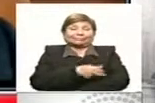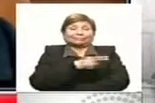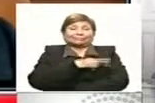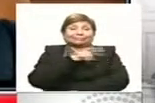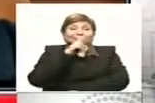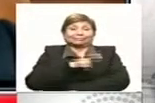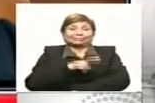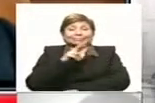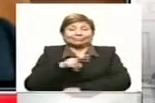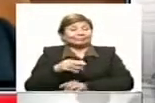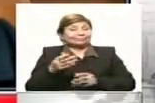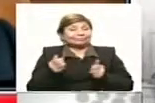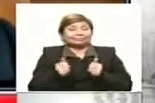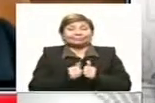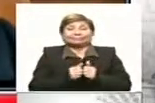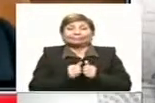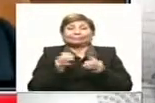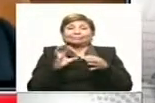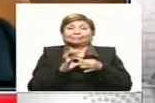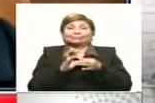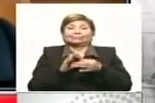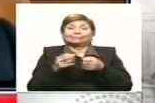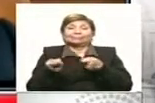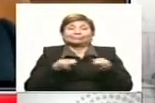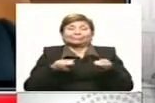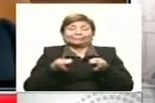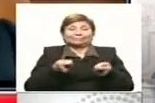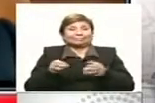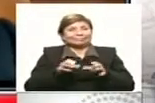regionales, con las unidades ejecutoras.